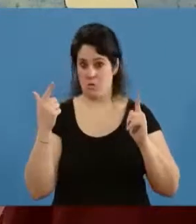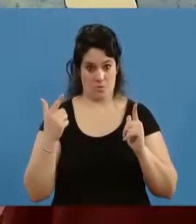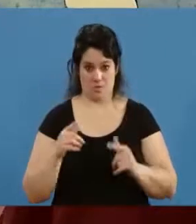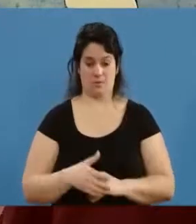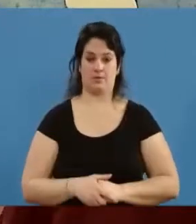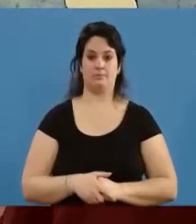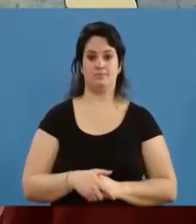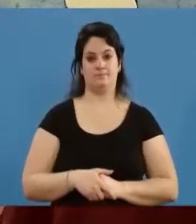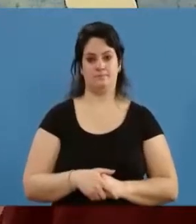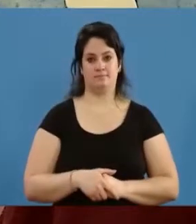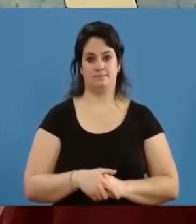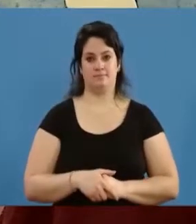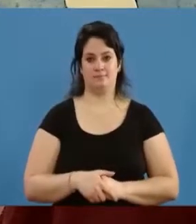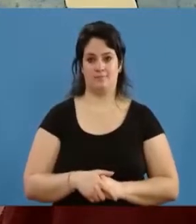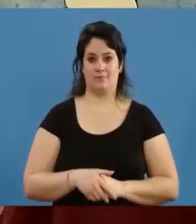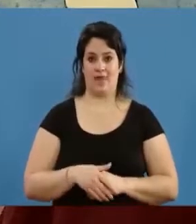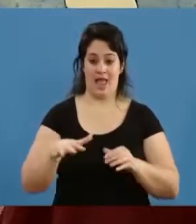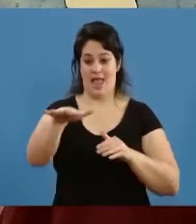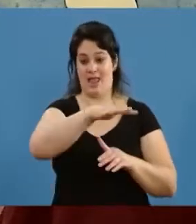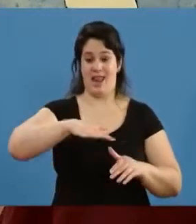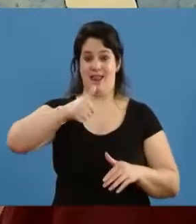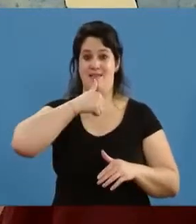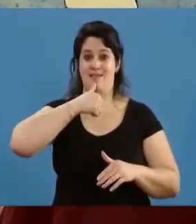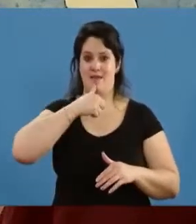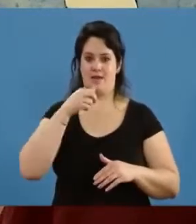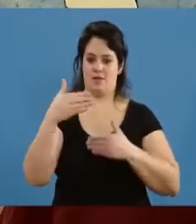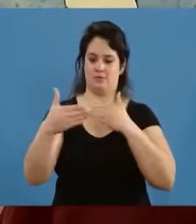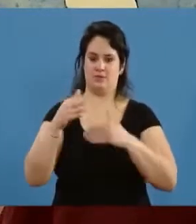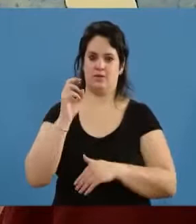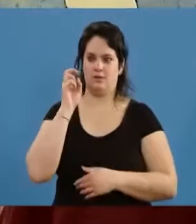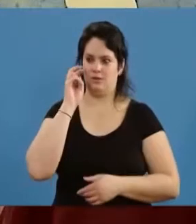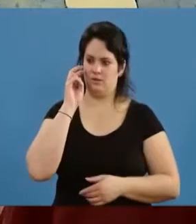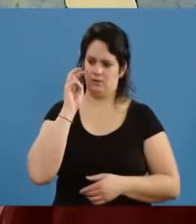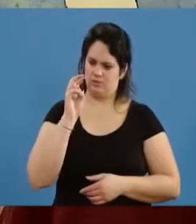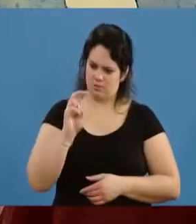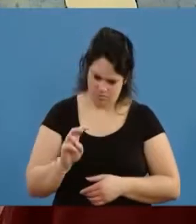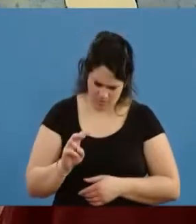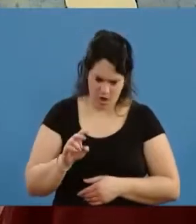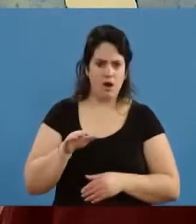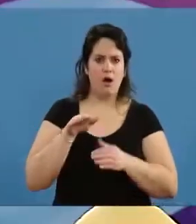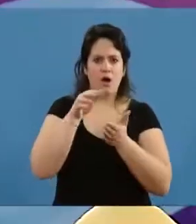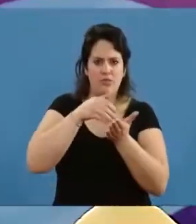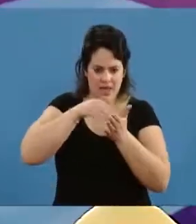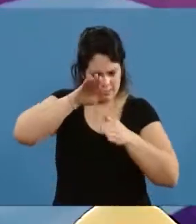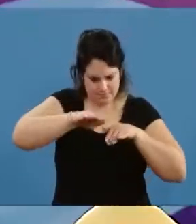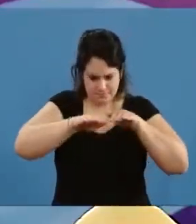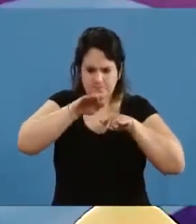prestar atención. Cerca del lago, cuando vio unas huellas.